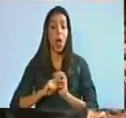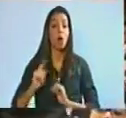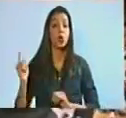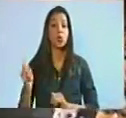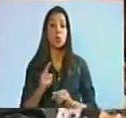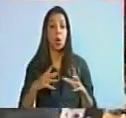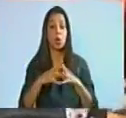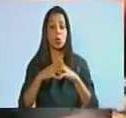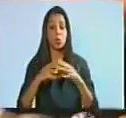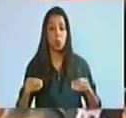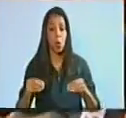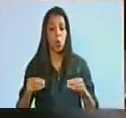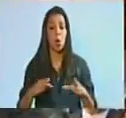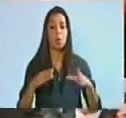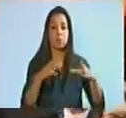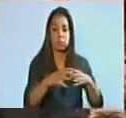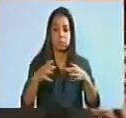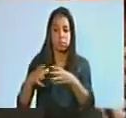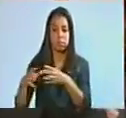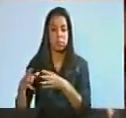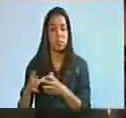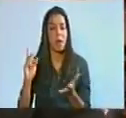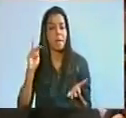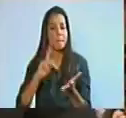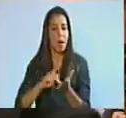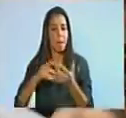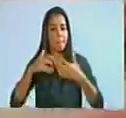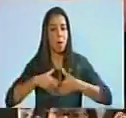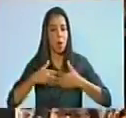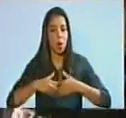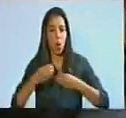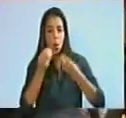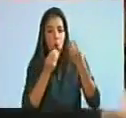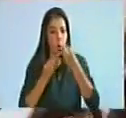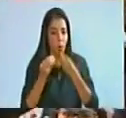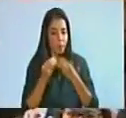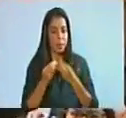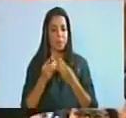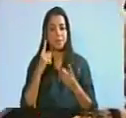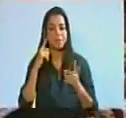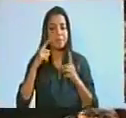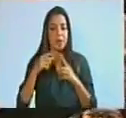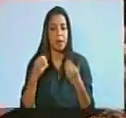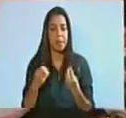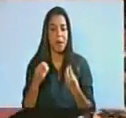sociedad venezolana que hacen al proceso productivo para el servicio,